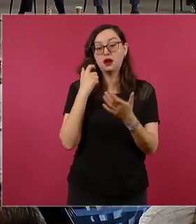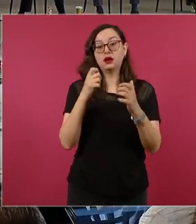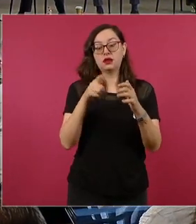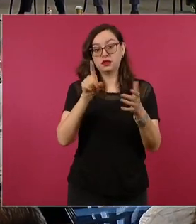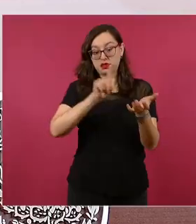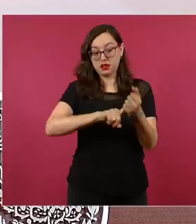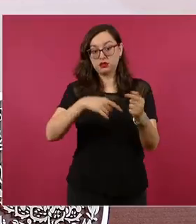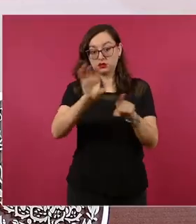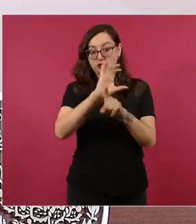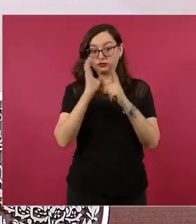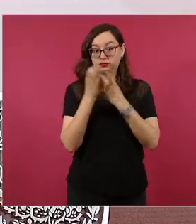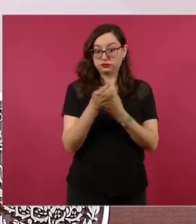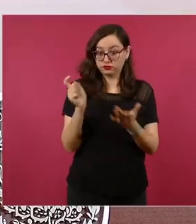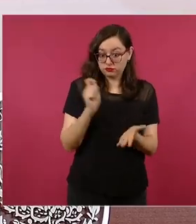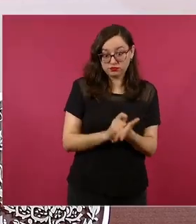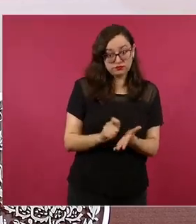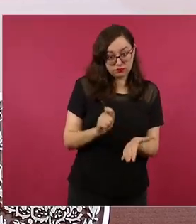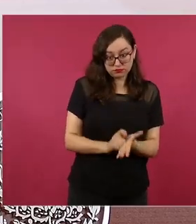asambleas se ha ido